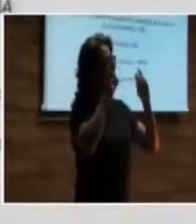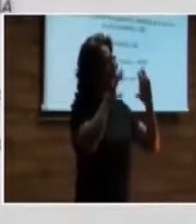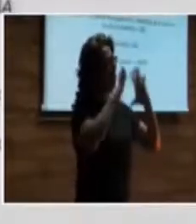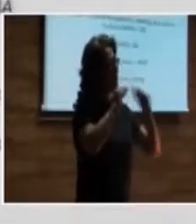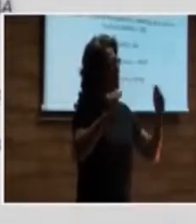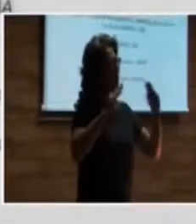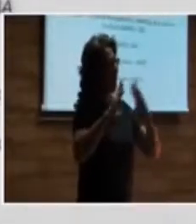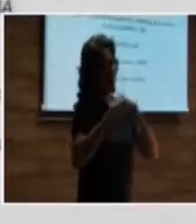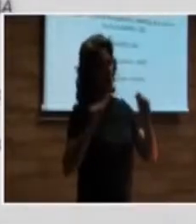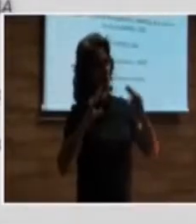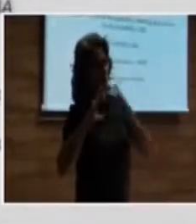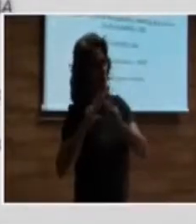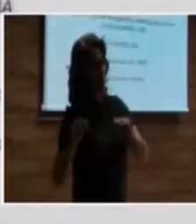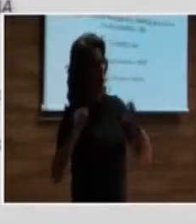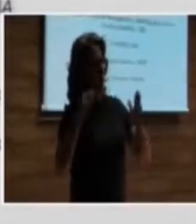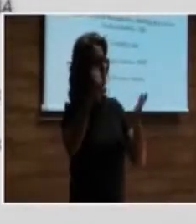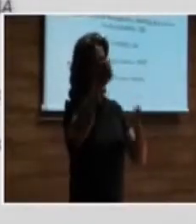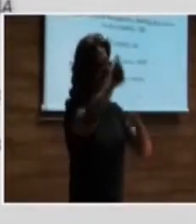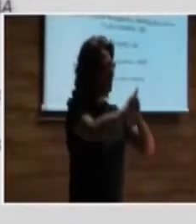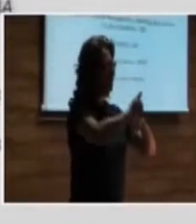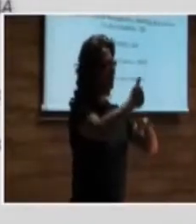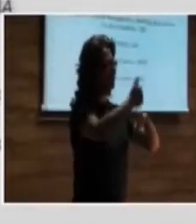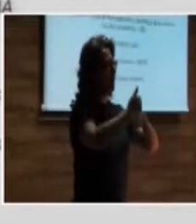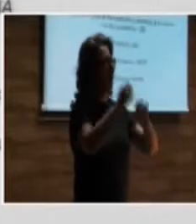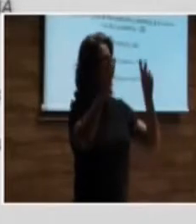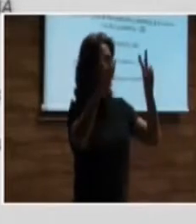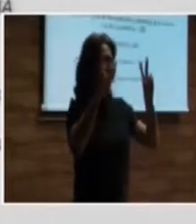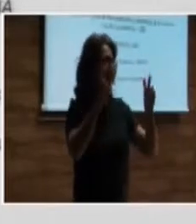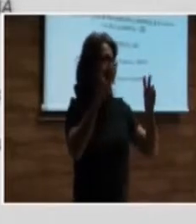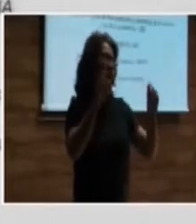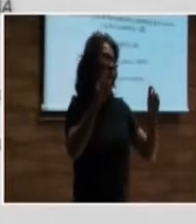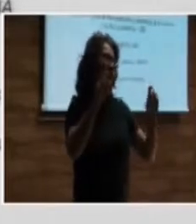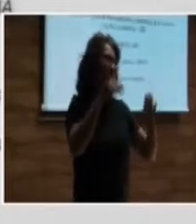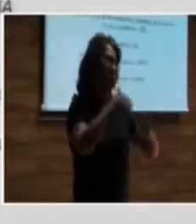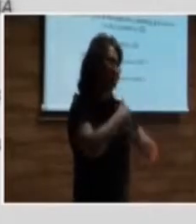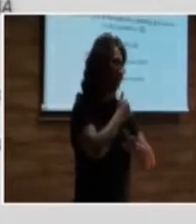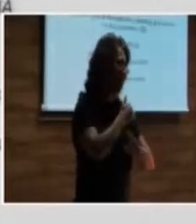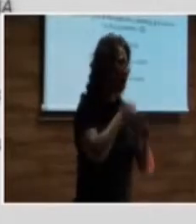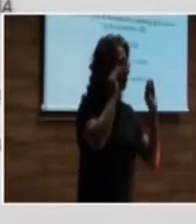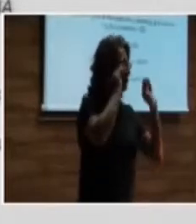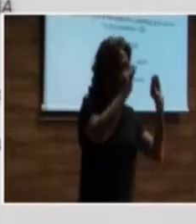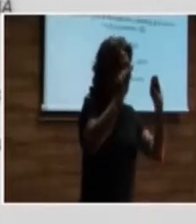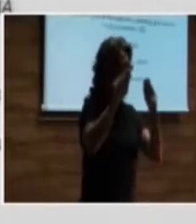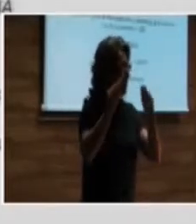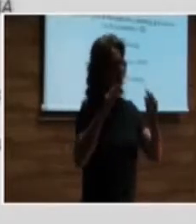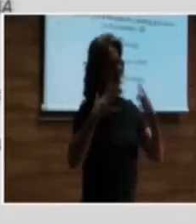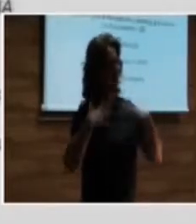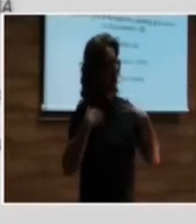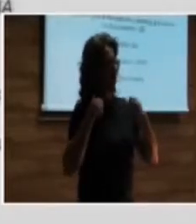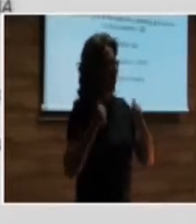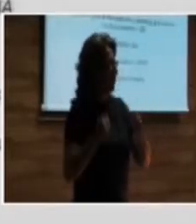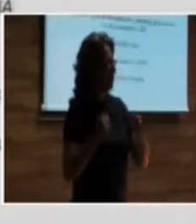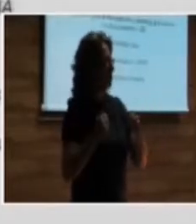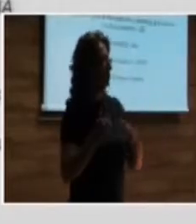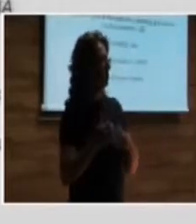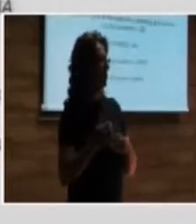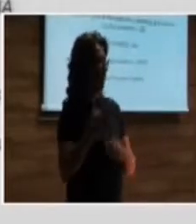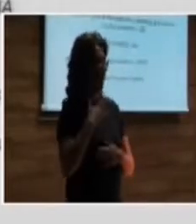estables en el tiempo de las cuestiones académicas, y en salud lo mismo, y en nuestro país,